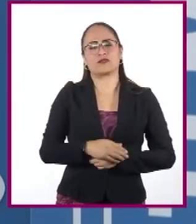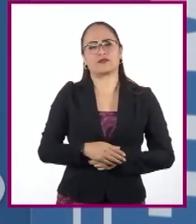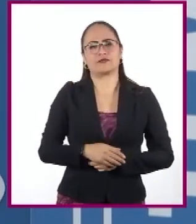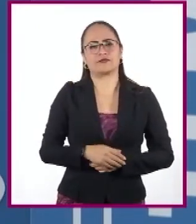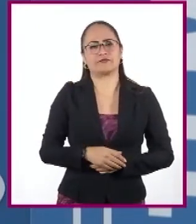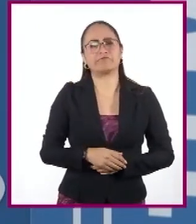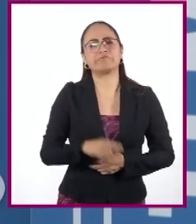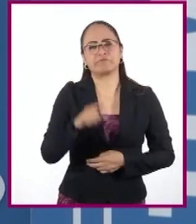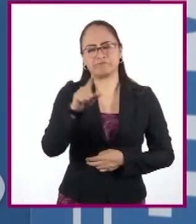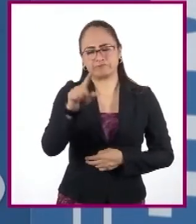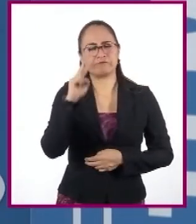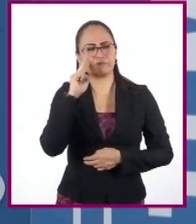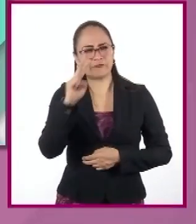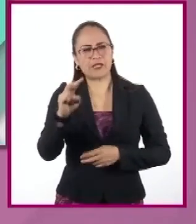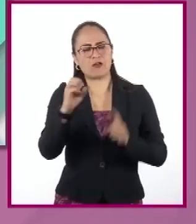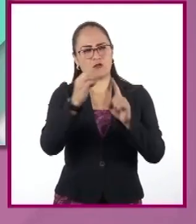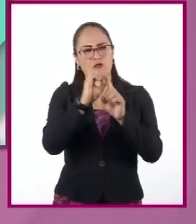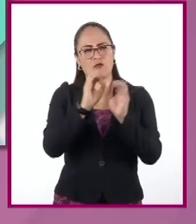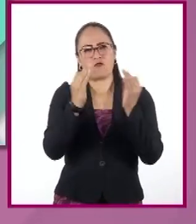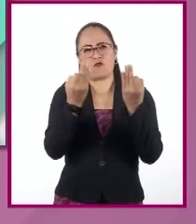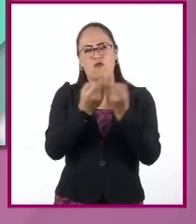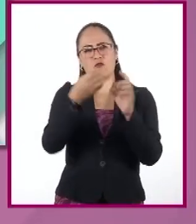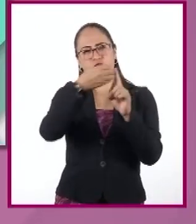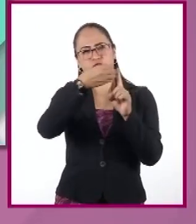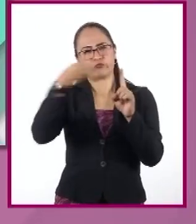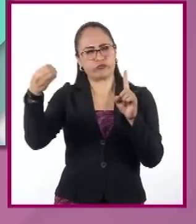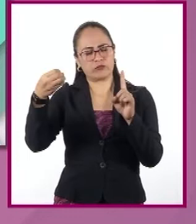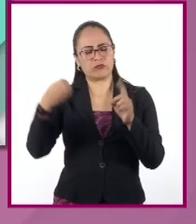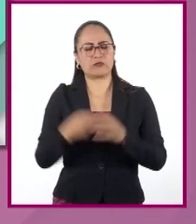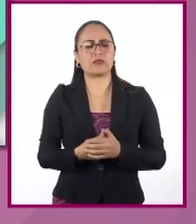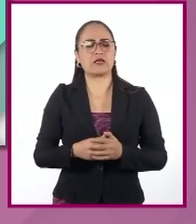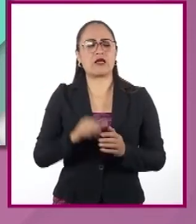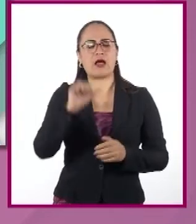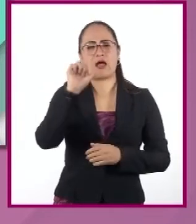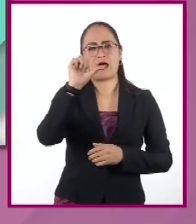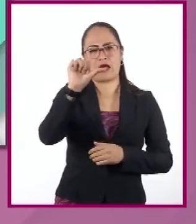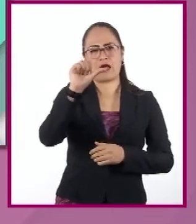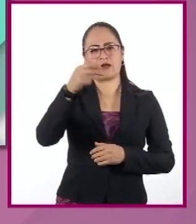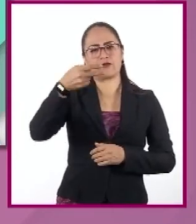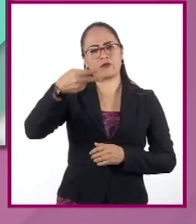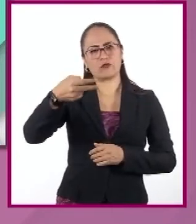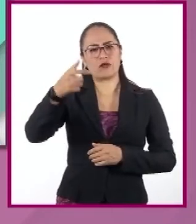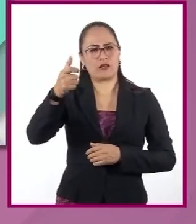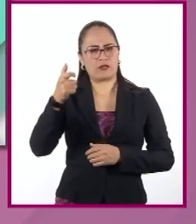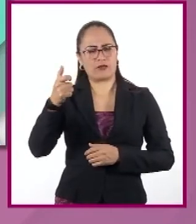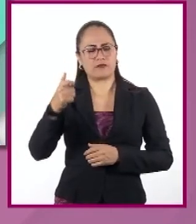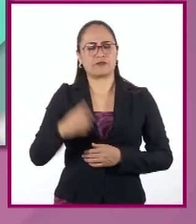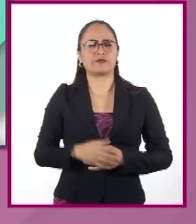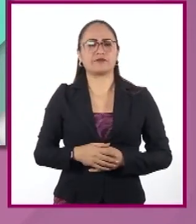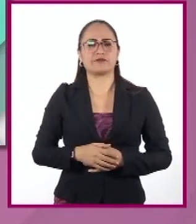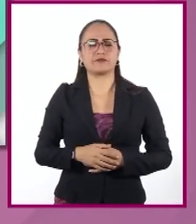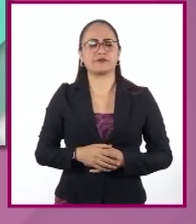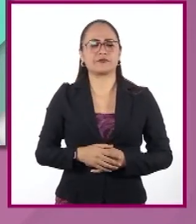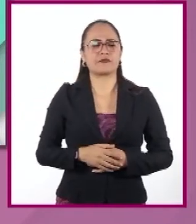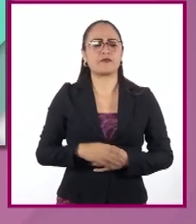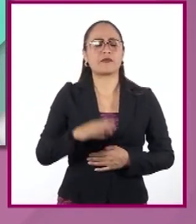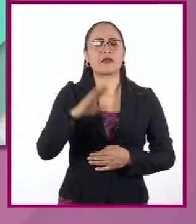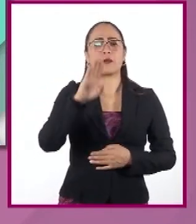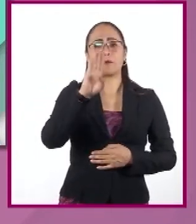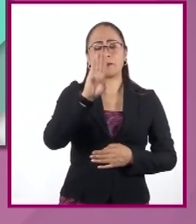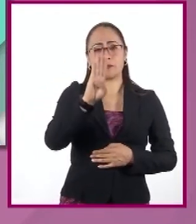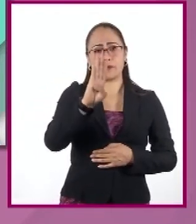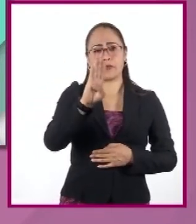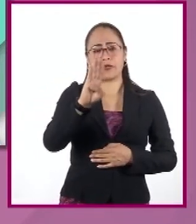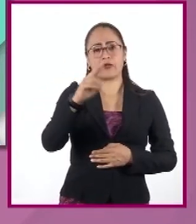ecuación de esta situación, en donde la medida del ángulo A es igual a X, más la medida del ángulo